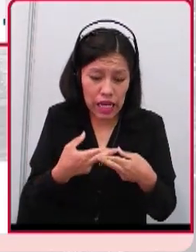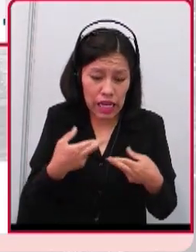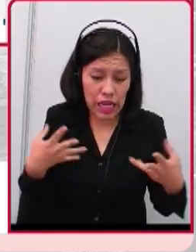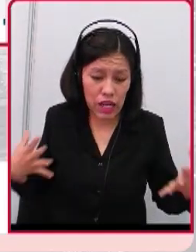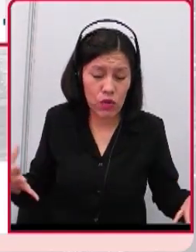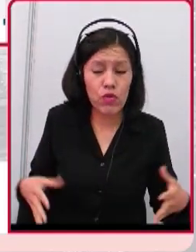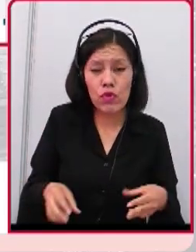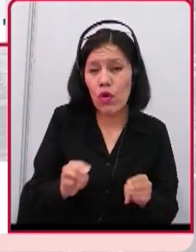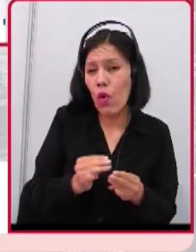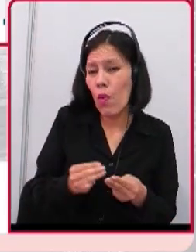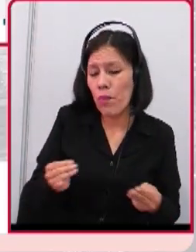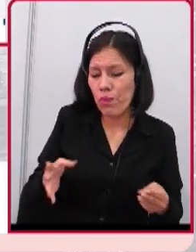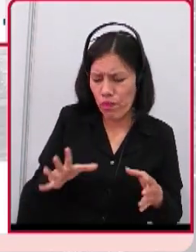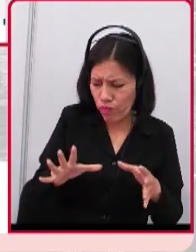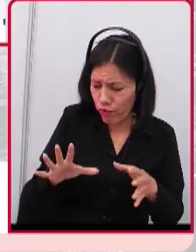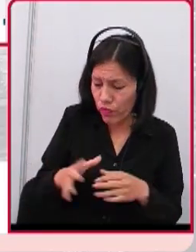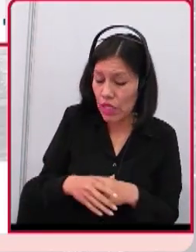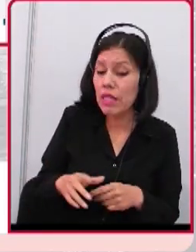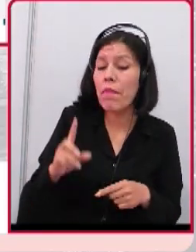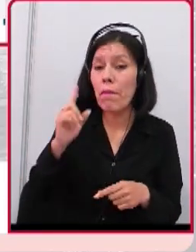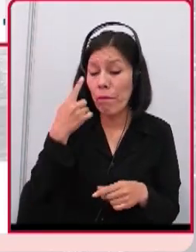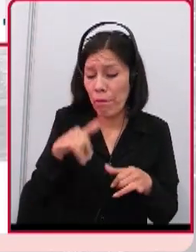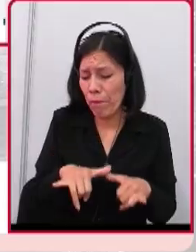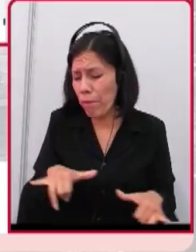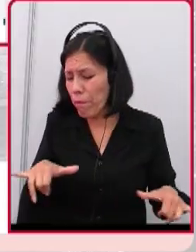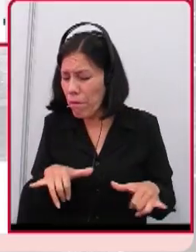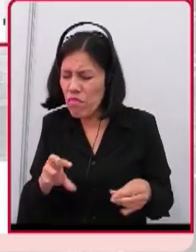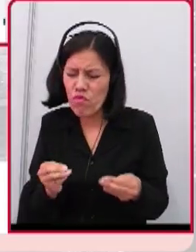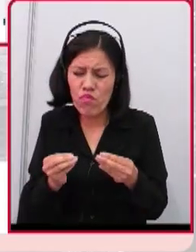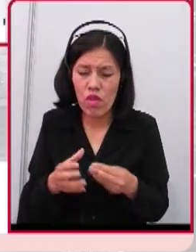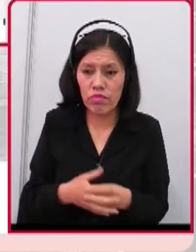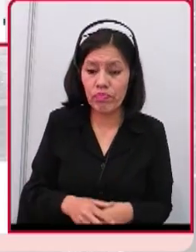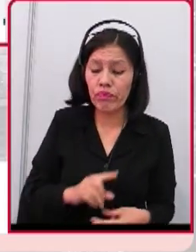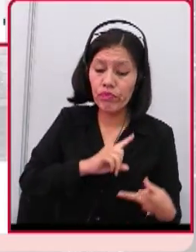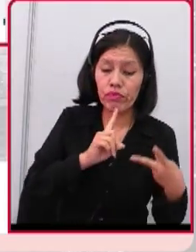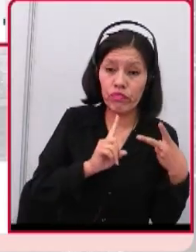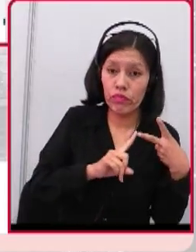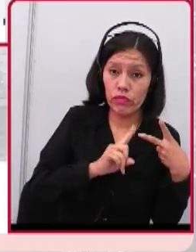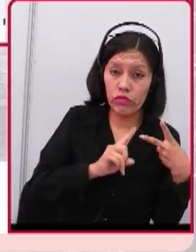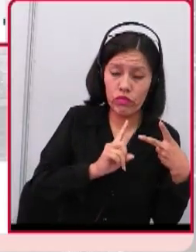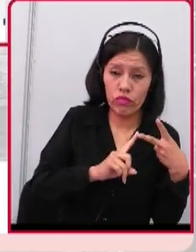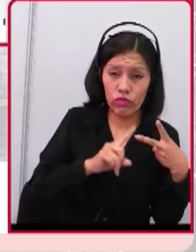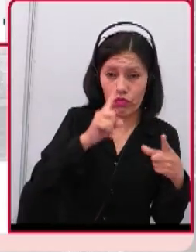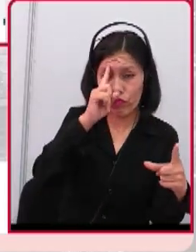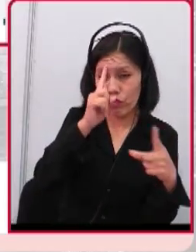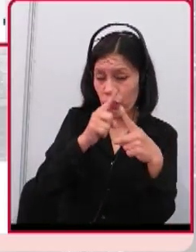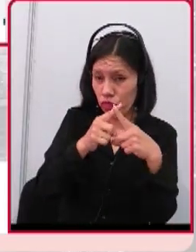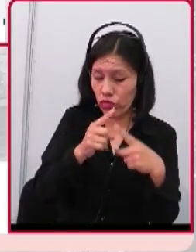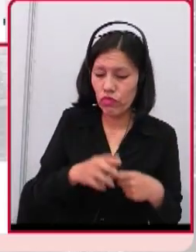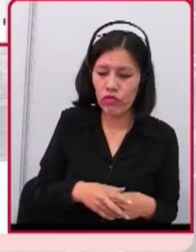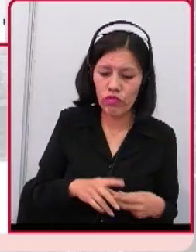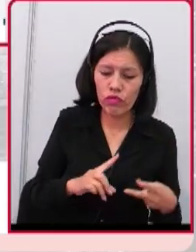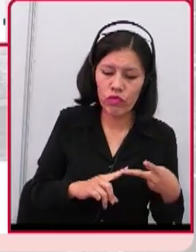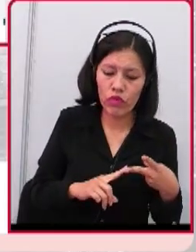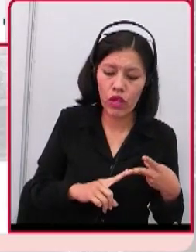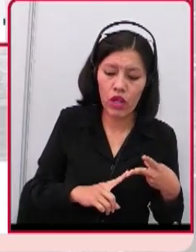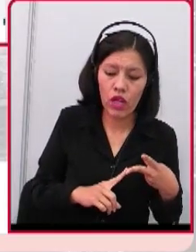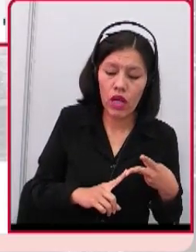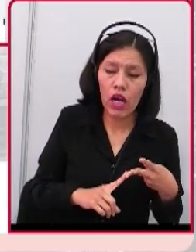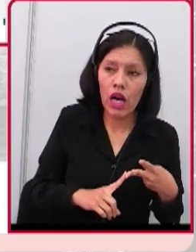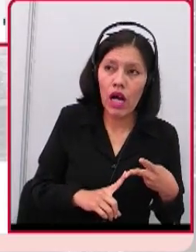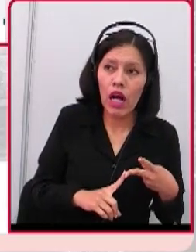para poder medir. Y el segundo objetivo aquí no solamente es